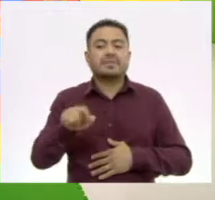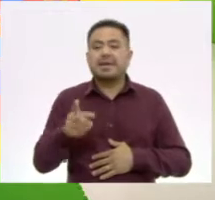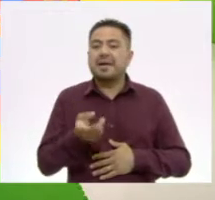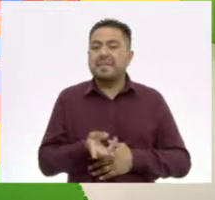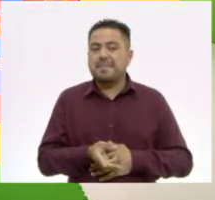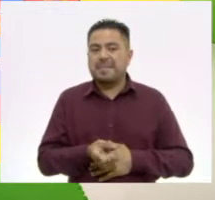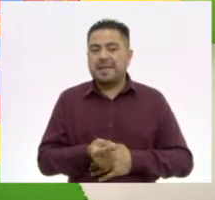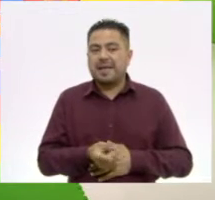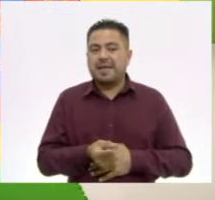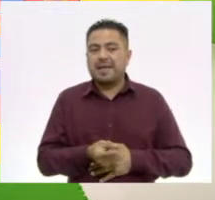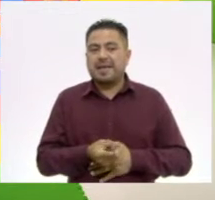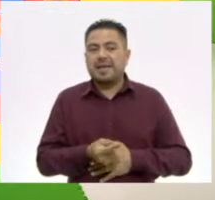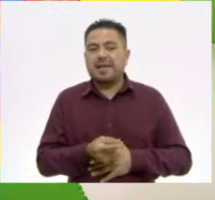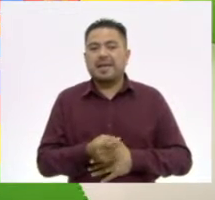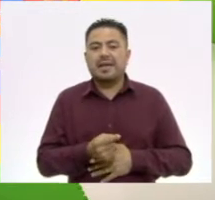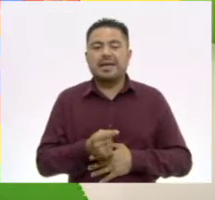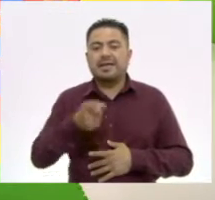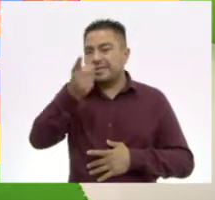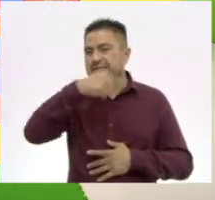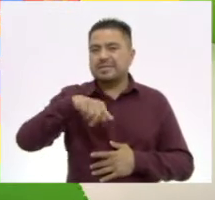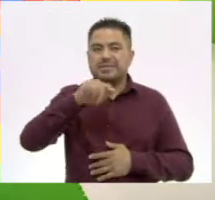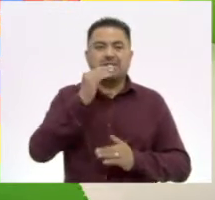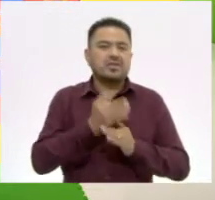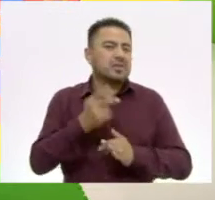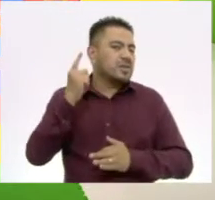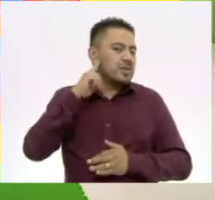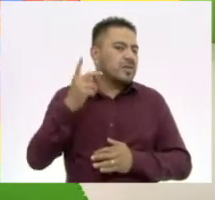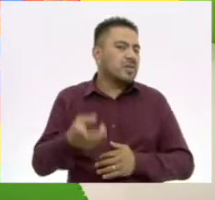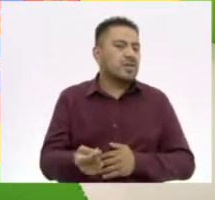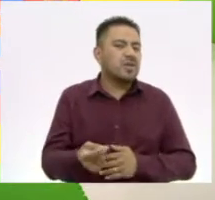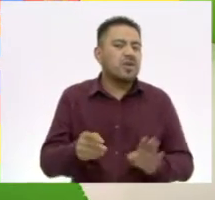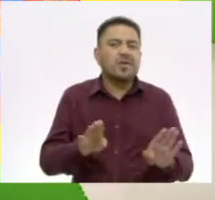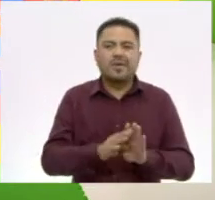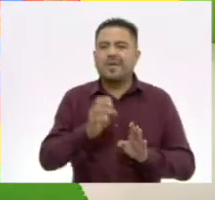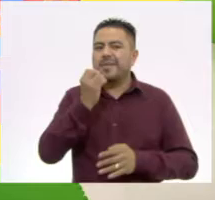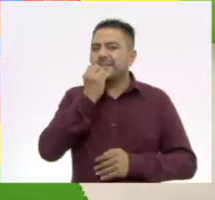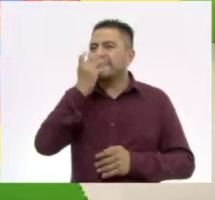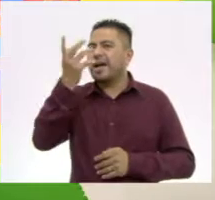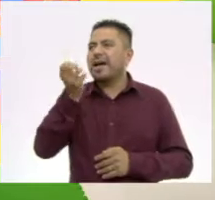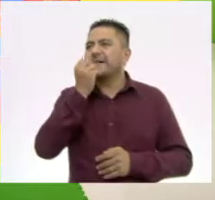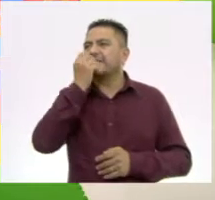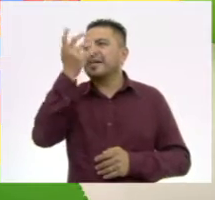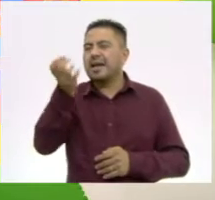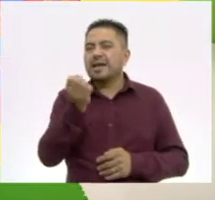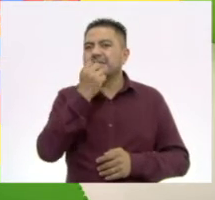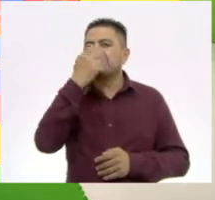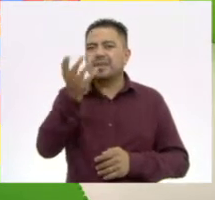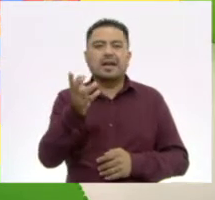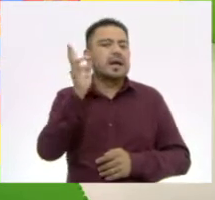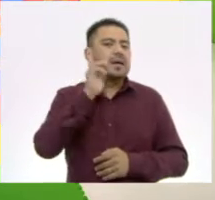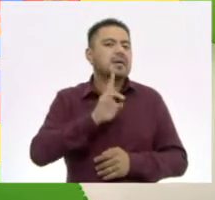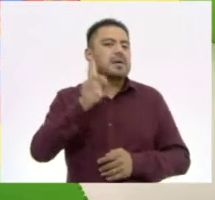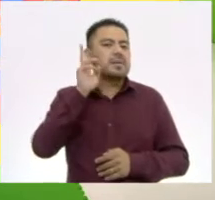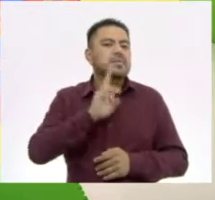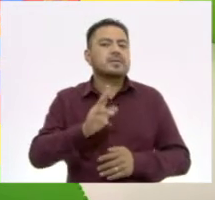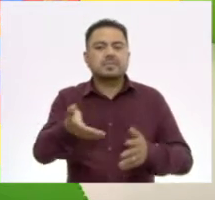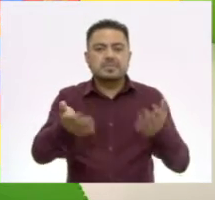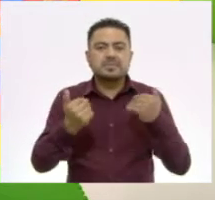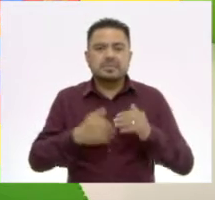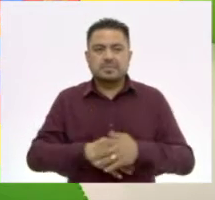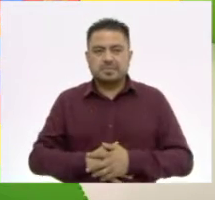perro muchos de ustedes han escuchado como ladran los perritos verdad a ver cómo le hace un